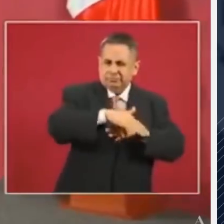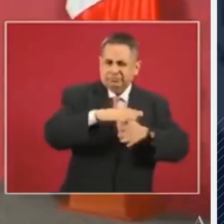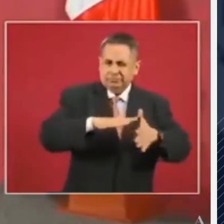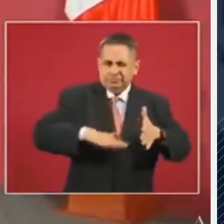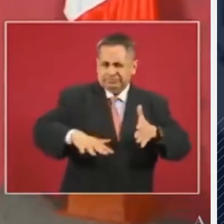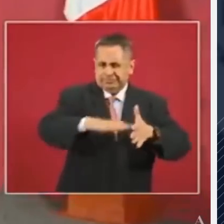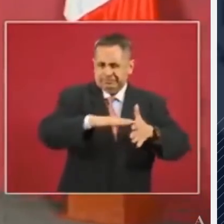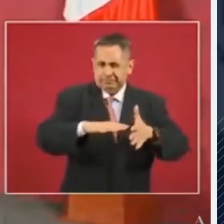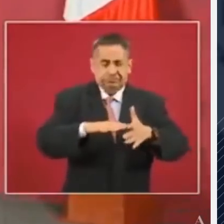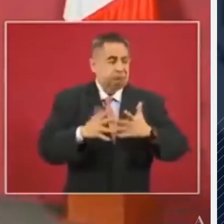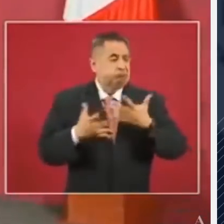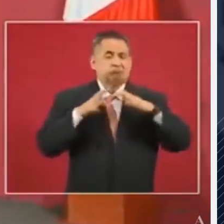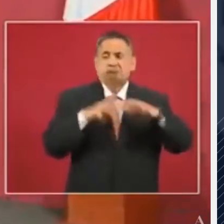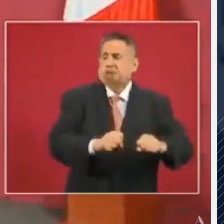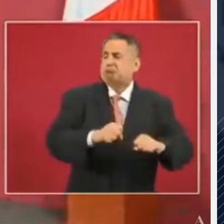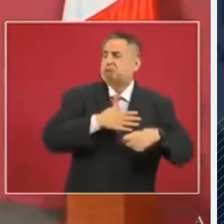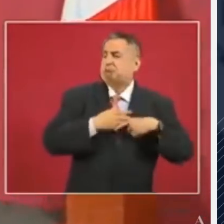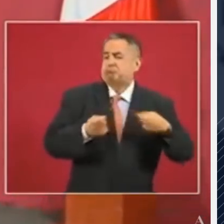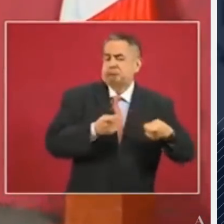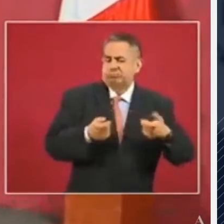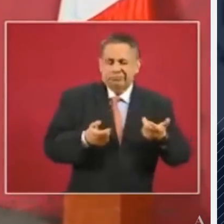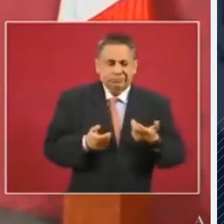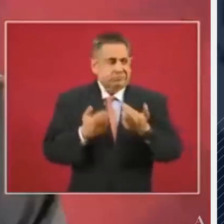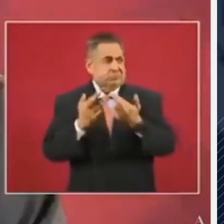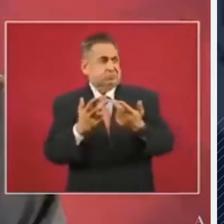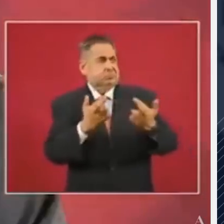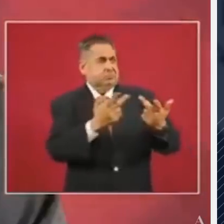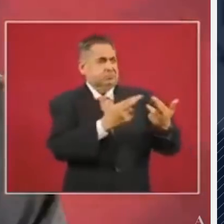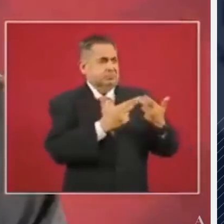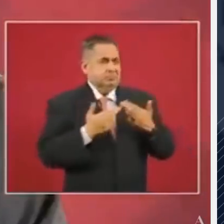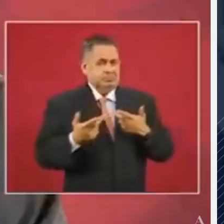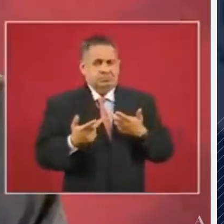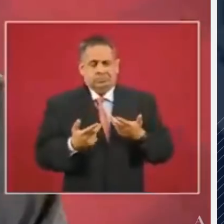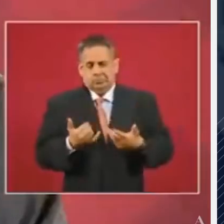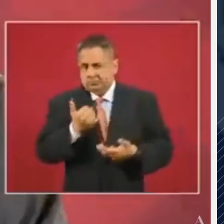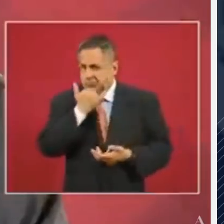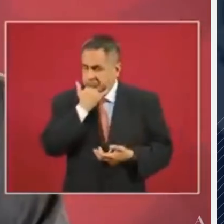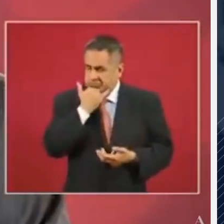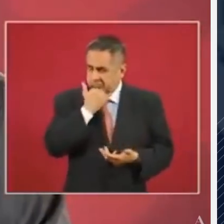envié una nota informativa muy amplia sobre el asunto, dándole a conocer mi punto de vista, la